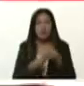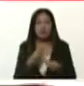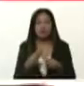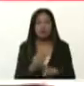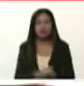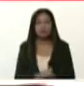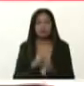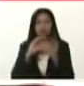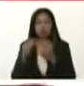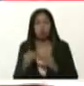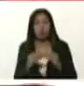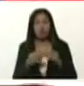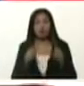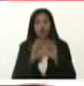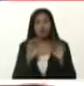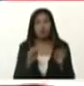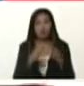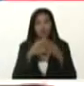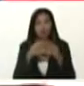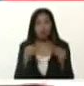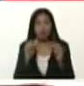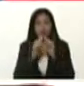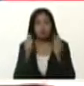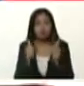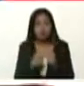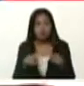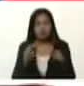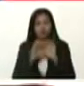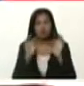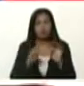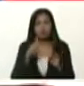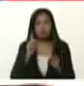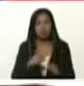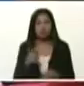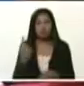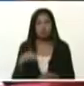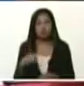Y reparar todo el sistema de ambulatorios que existe.